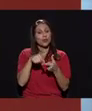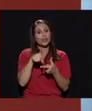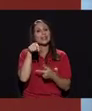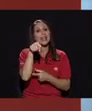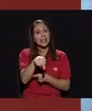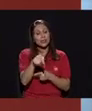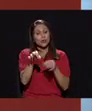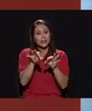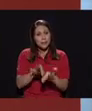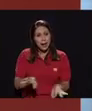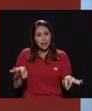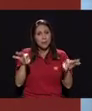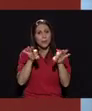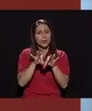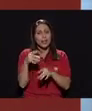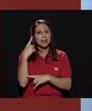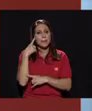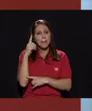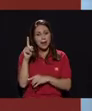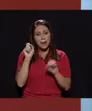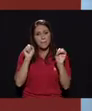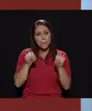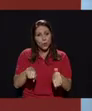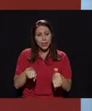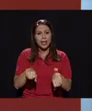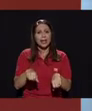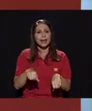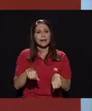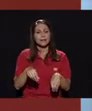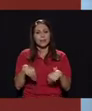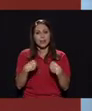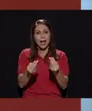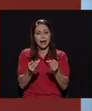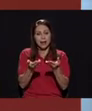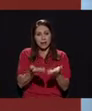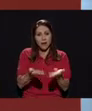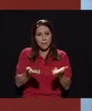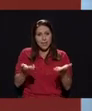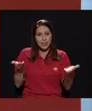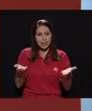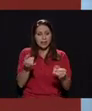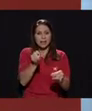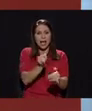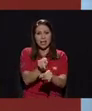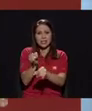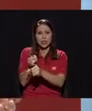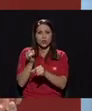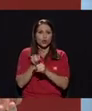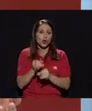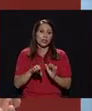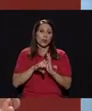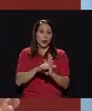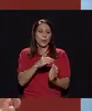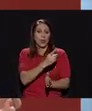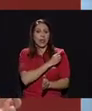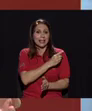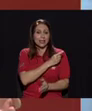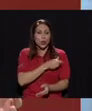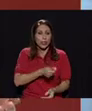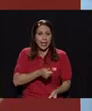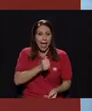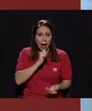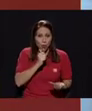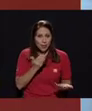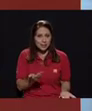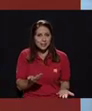creo que esto es parte importante para poder darle herramientas a instituciones como son la